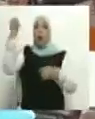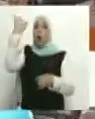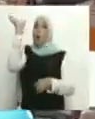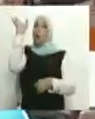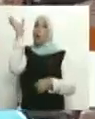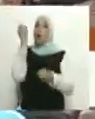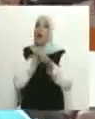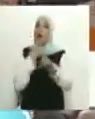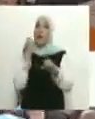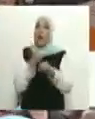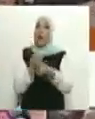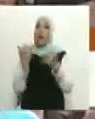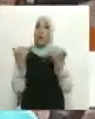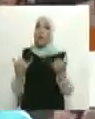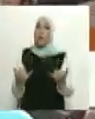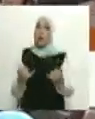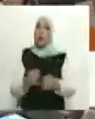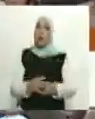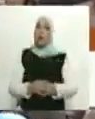cae la gente?